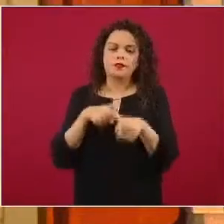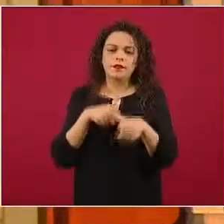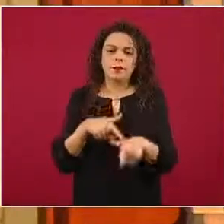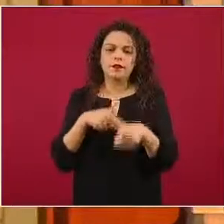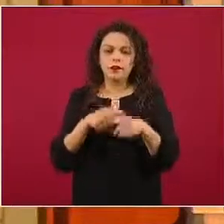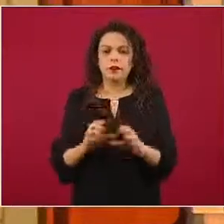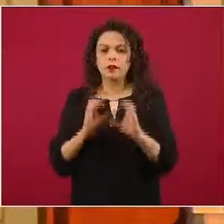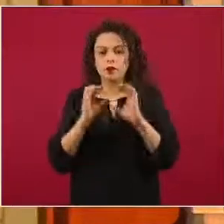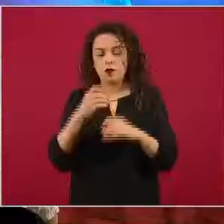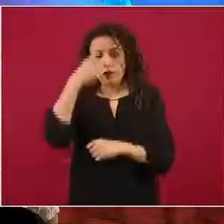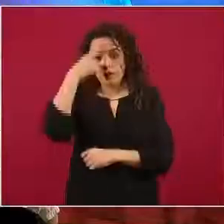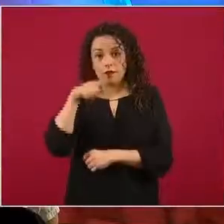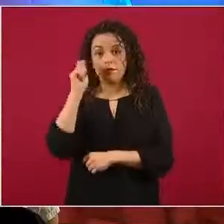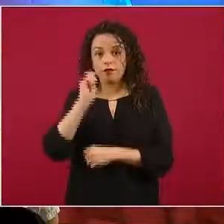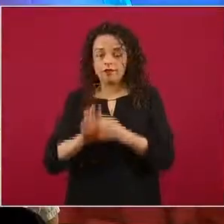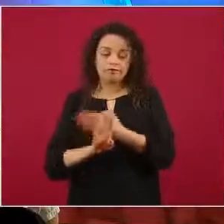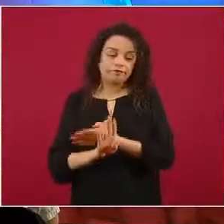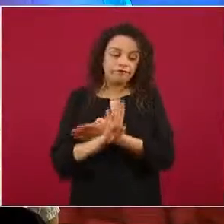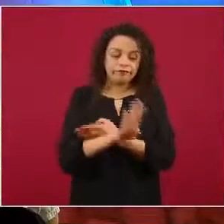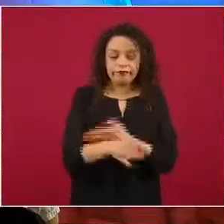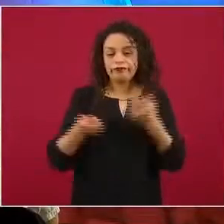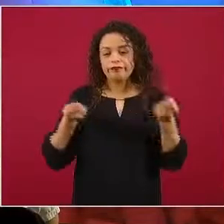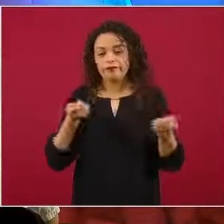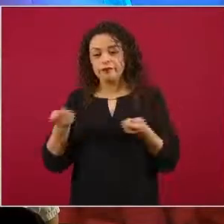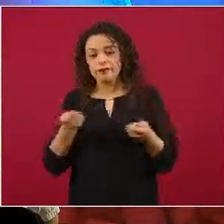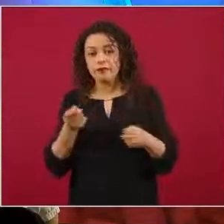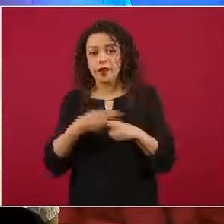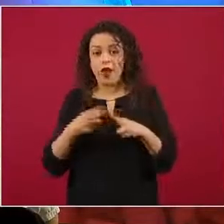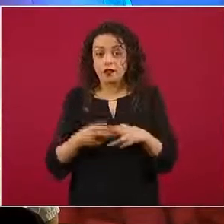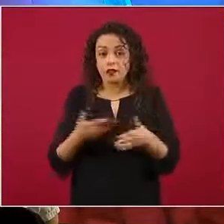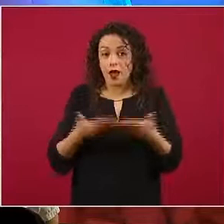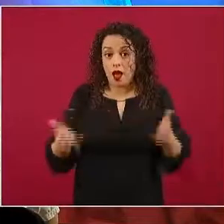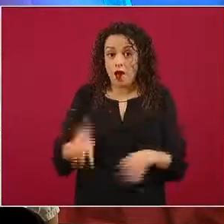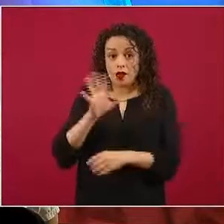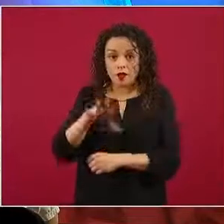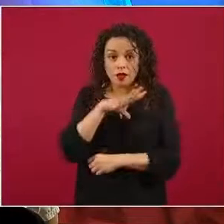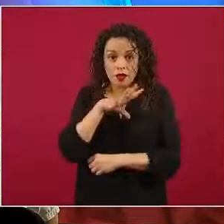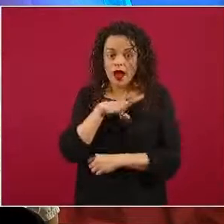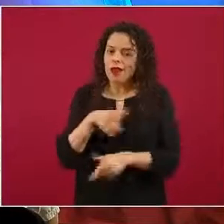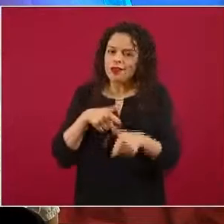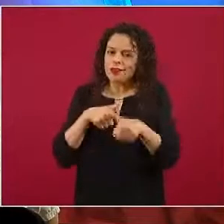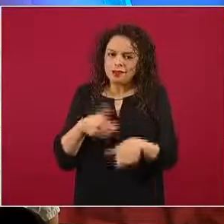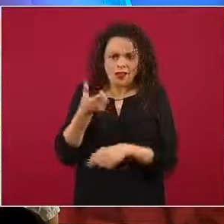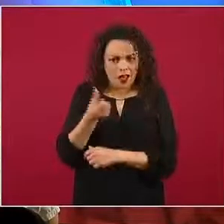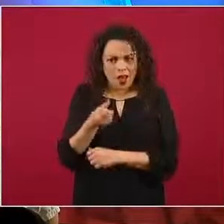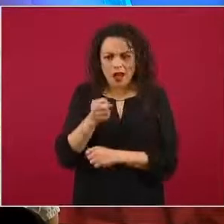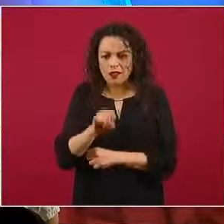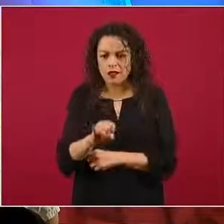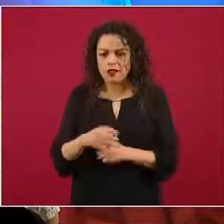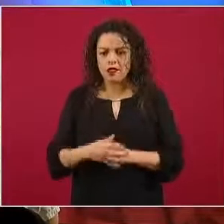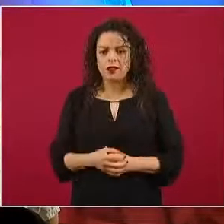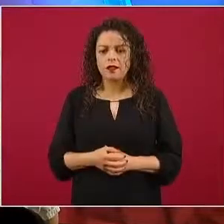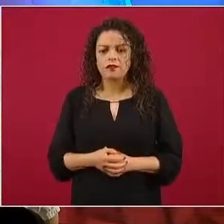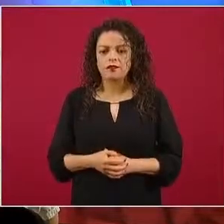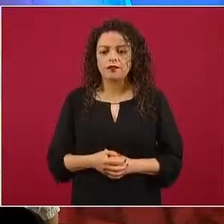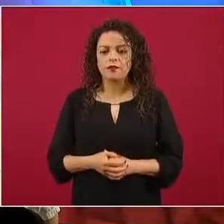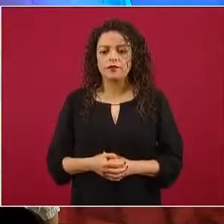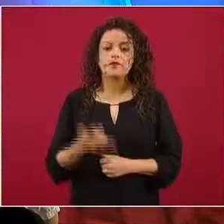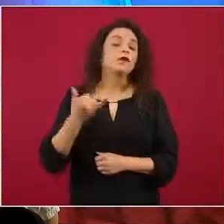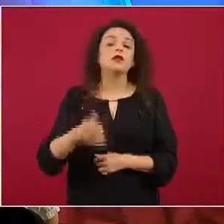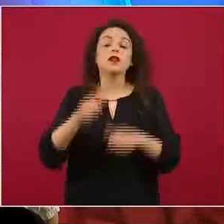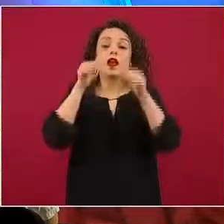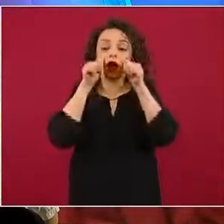el control, la mitigación que han logrado hasta el momento pueda mantenerse y, lógicamente, la